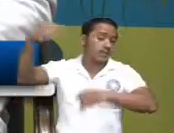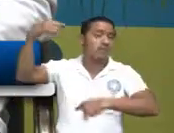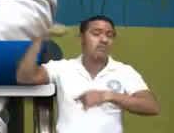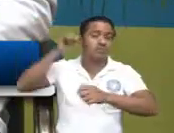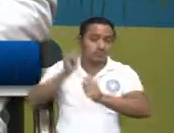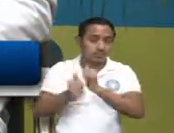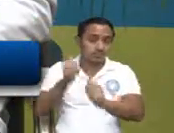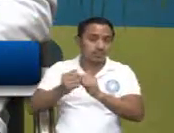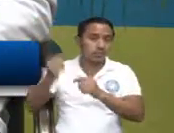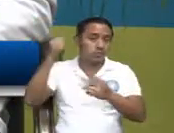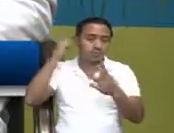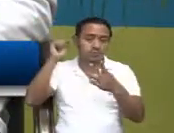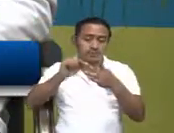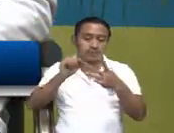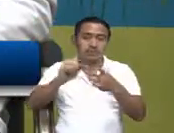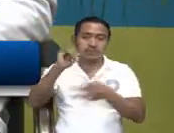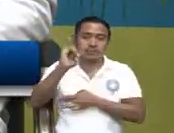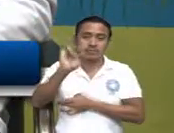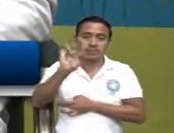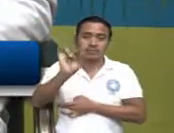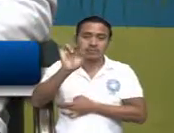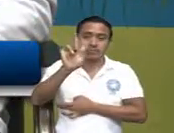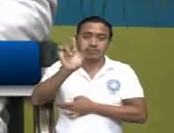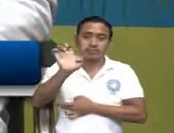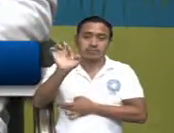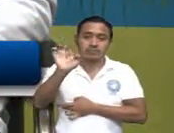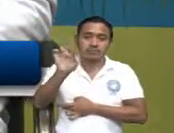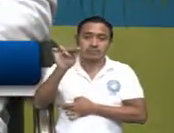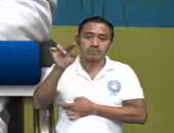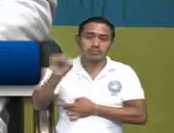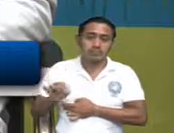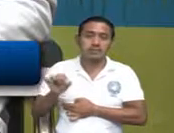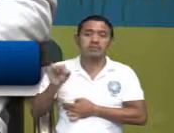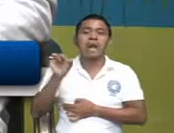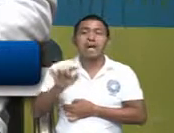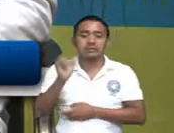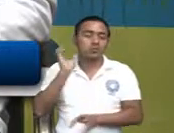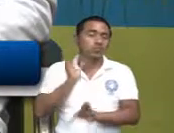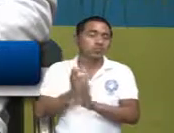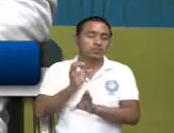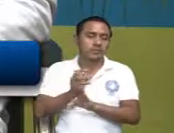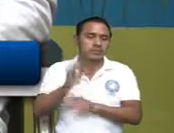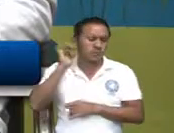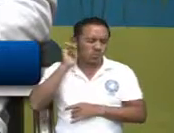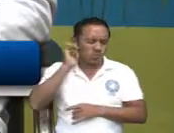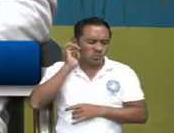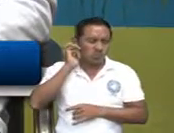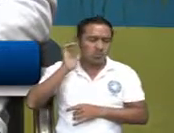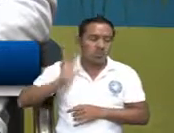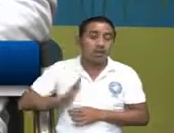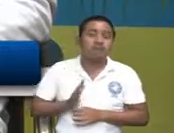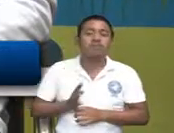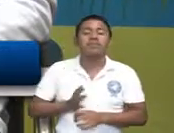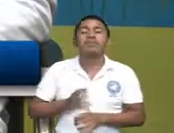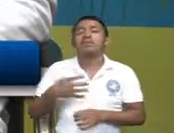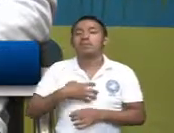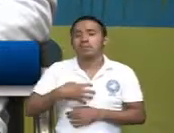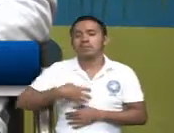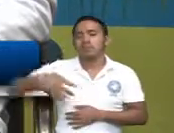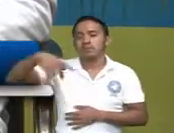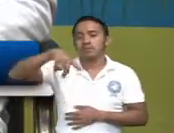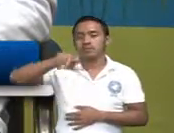del oído interno te va a ocasionar este ruido un ruido patológico